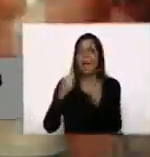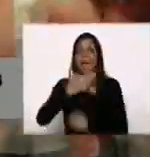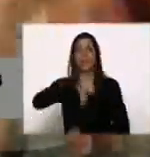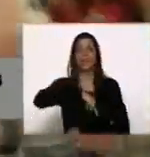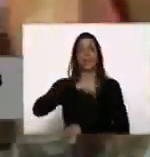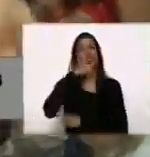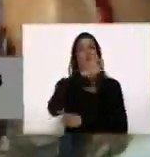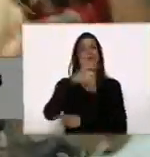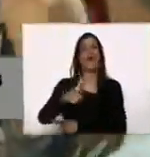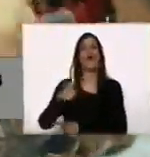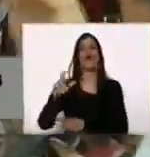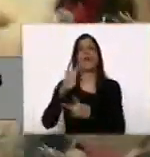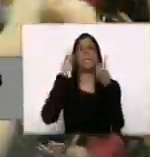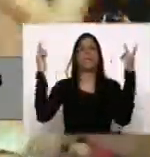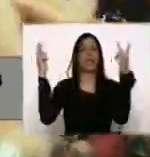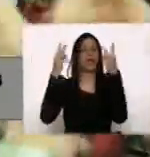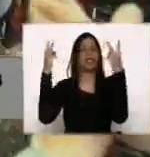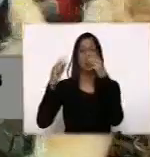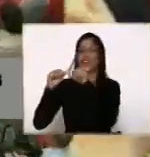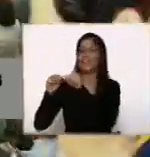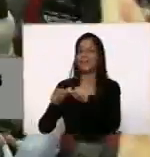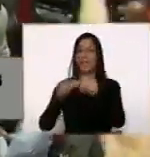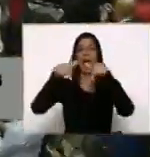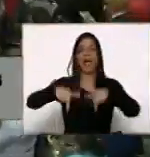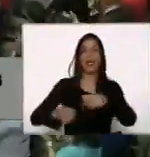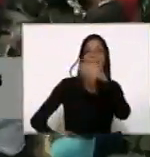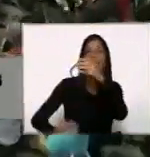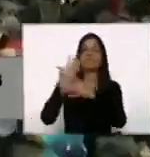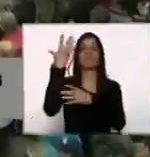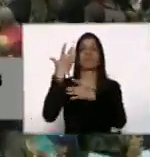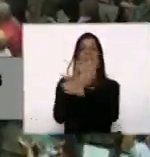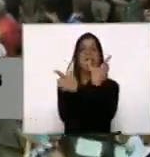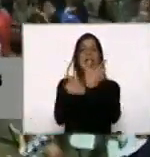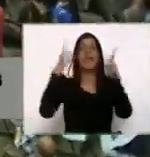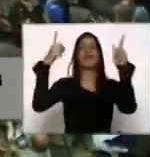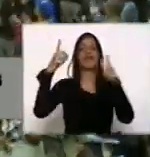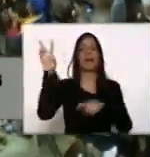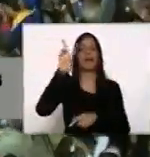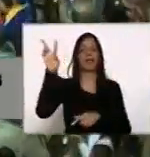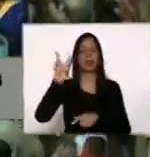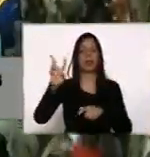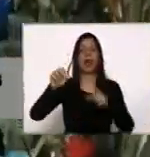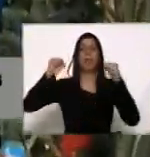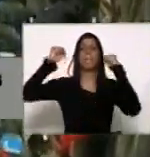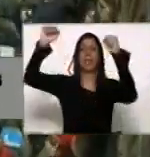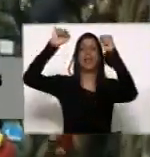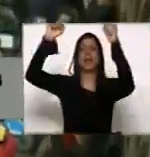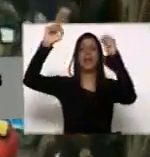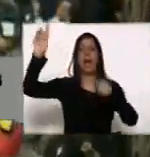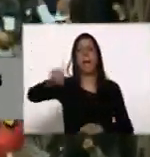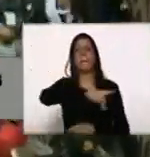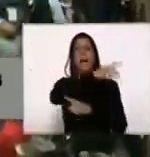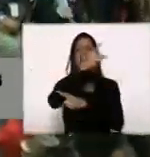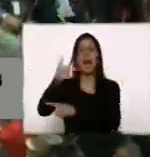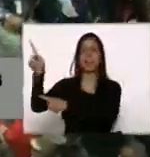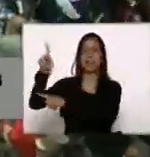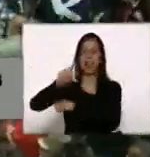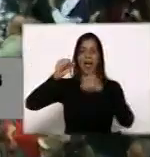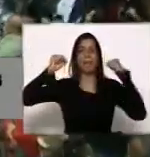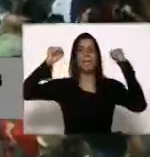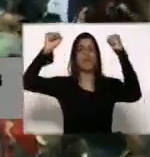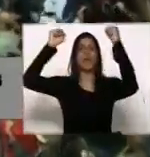nosotros lo vamos a enterrar y que aquí nacerá el nuevo mundo. ¡Viva la patria! ¡Viva!